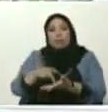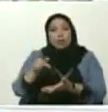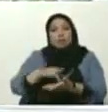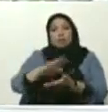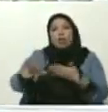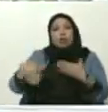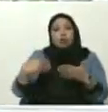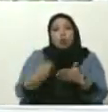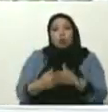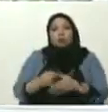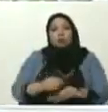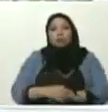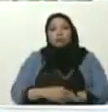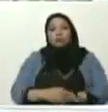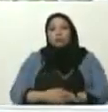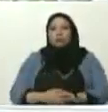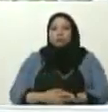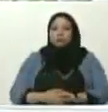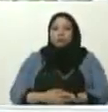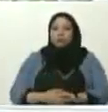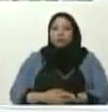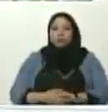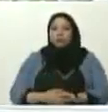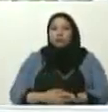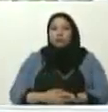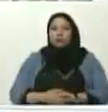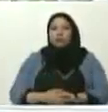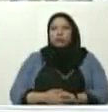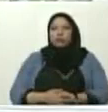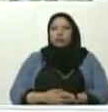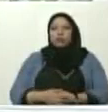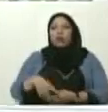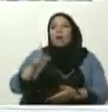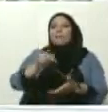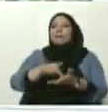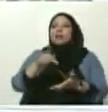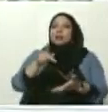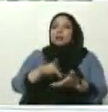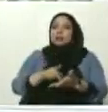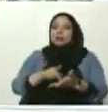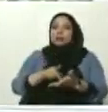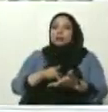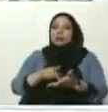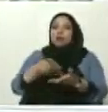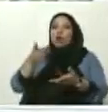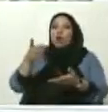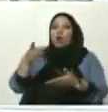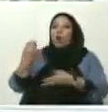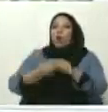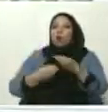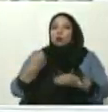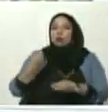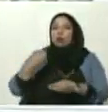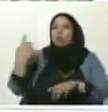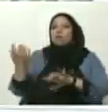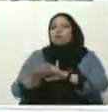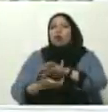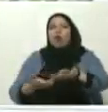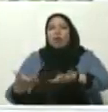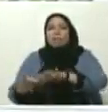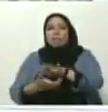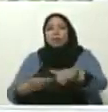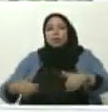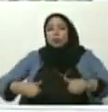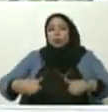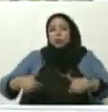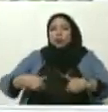en la radiografía de los problemas, y a la vez también participe formulando soluciones a los problemas que largo tiempo